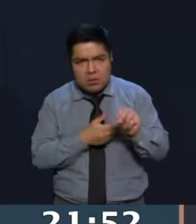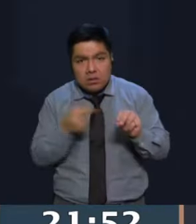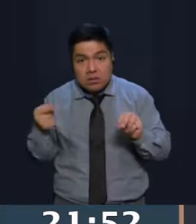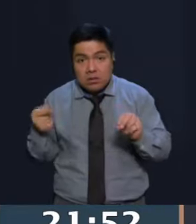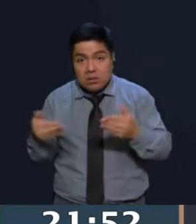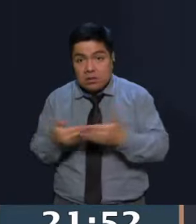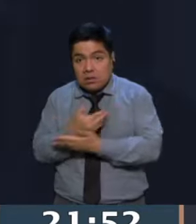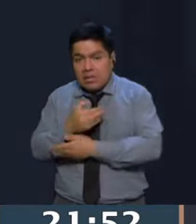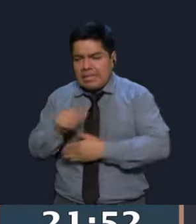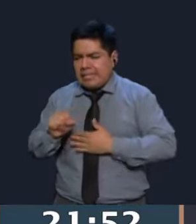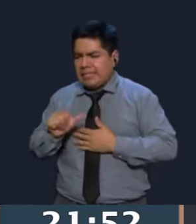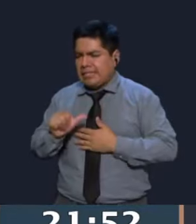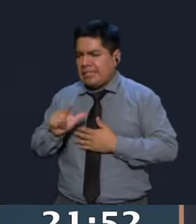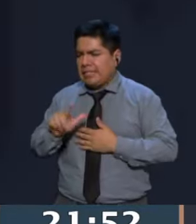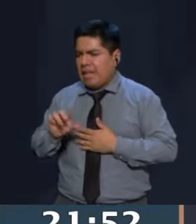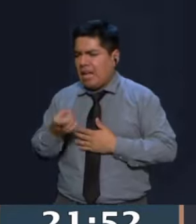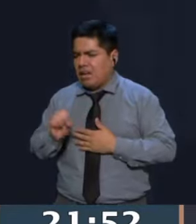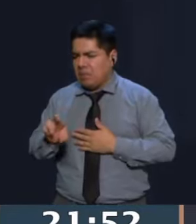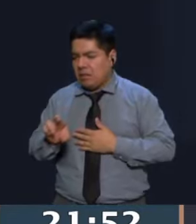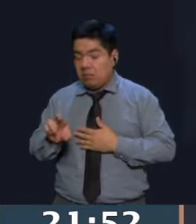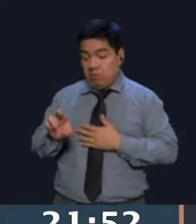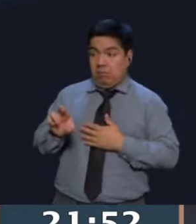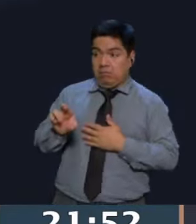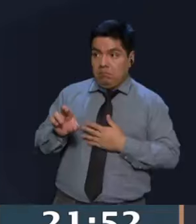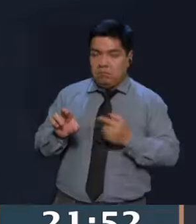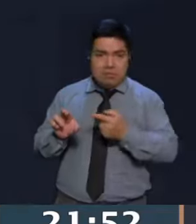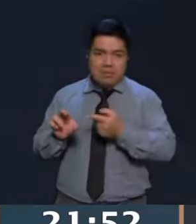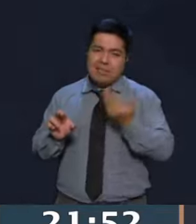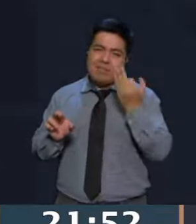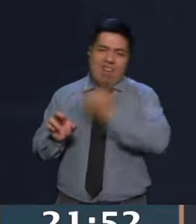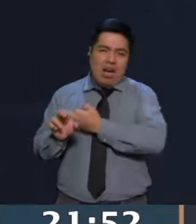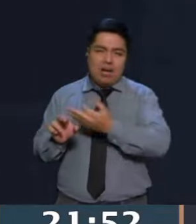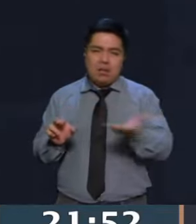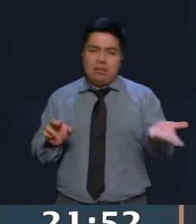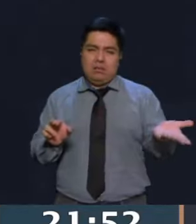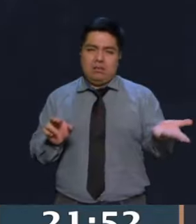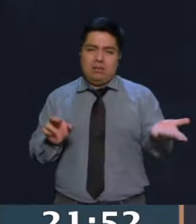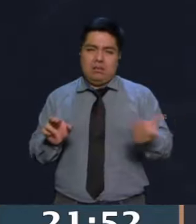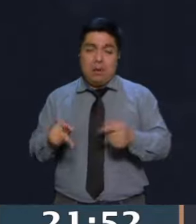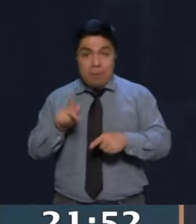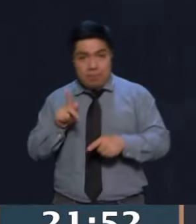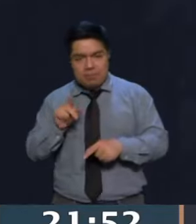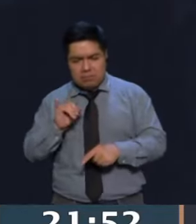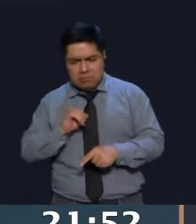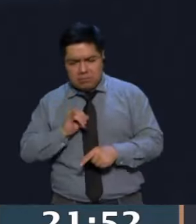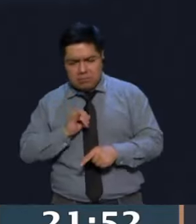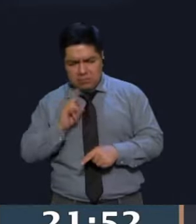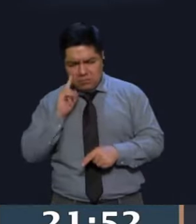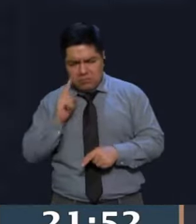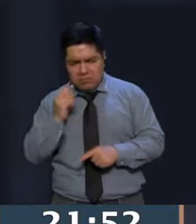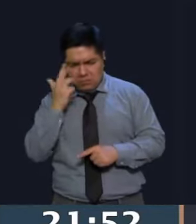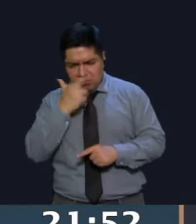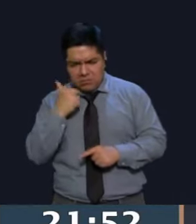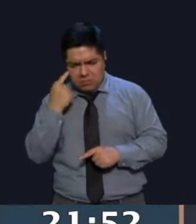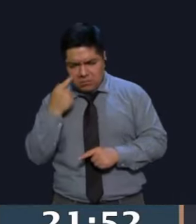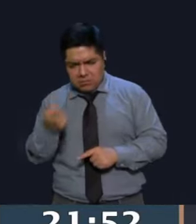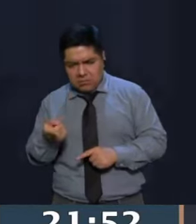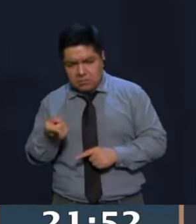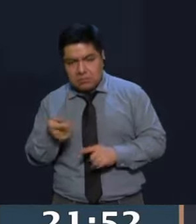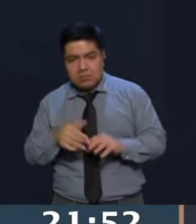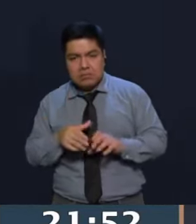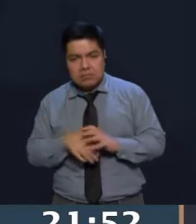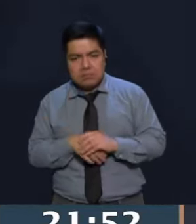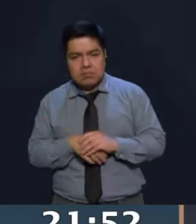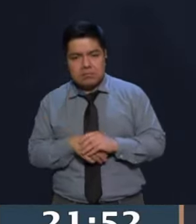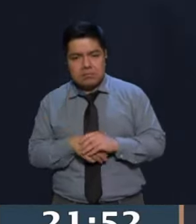Están afirmando que es de nacionalidad salvadoreña. Esto es completamente falso. Lo que es interesante